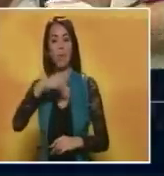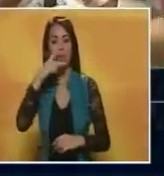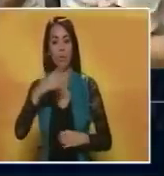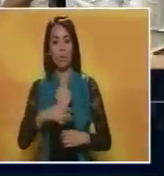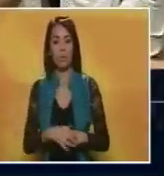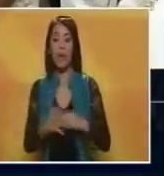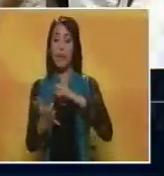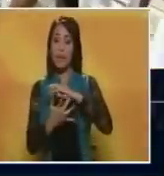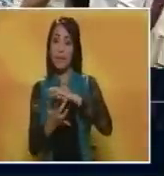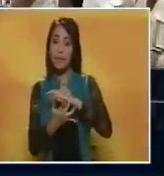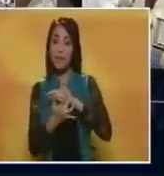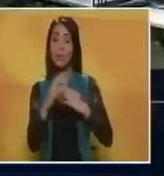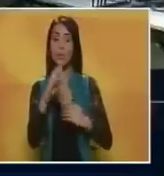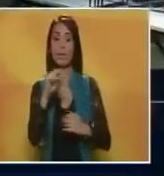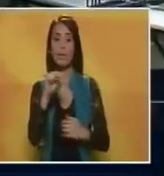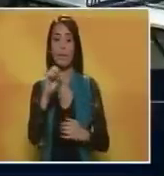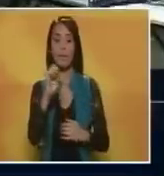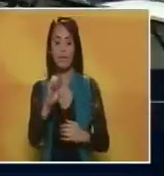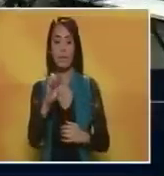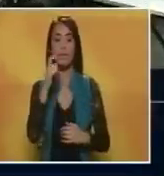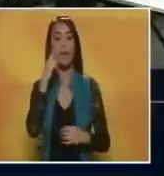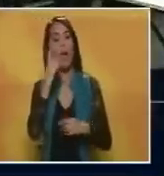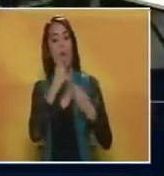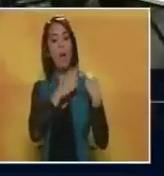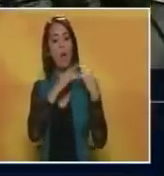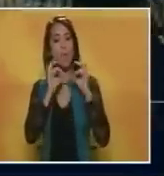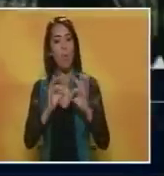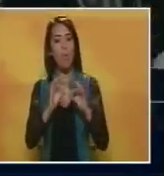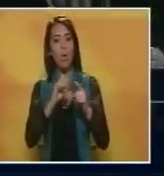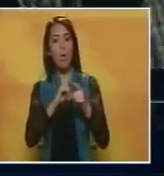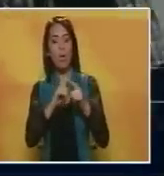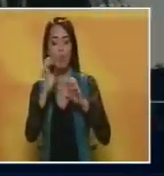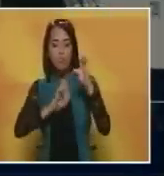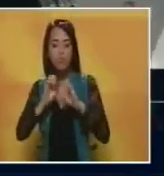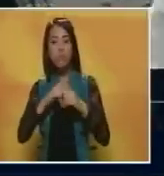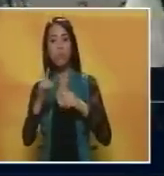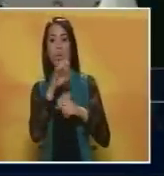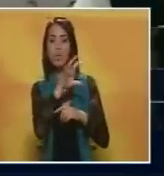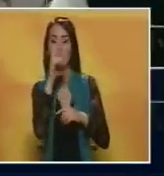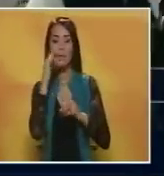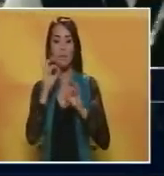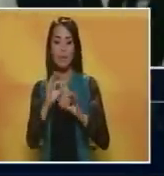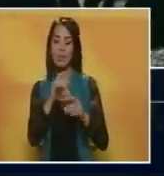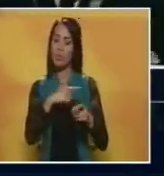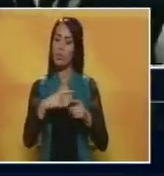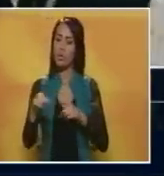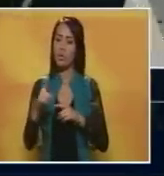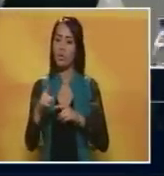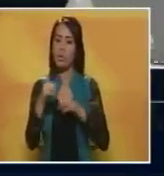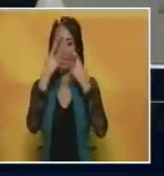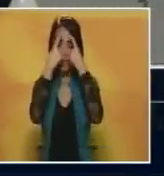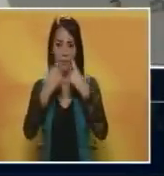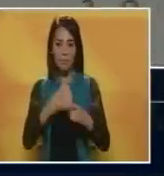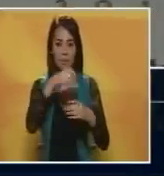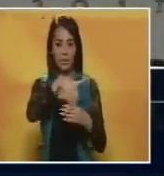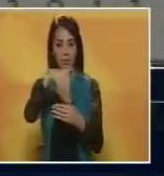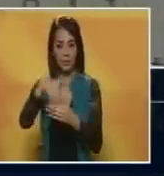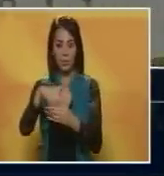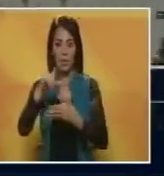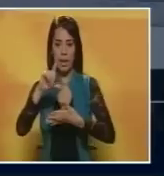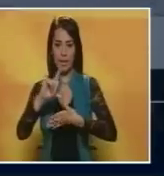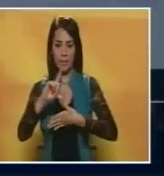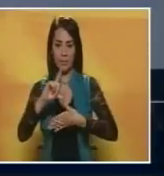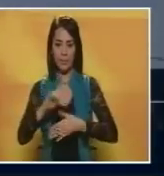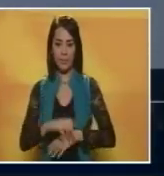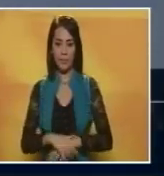técnicos del cn auditores externos integrantes del consejo de expertos electorales de latinoamérica